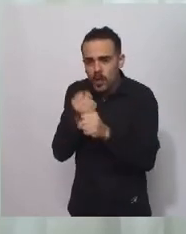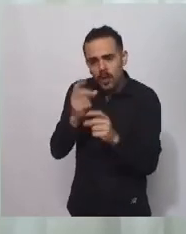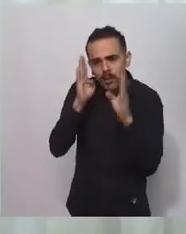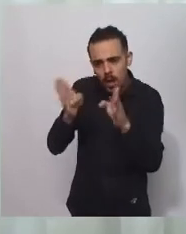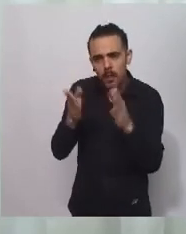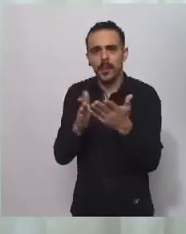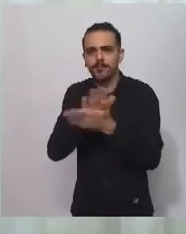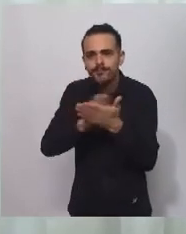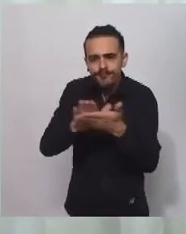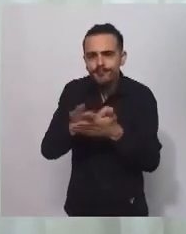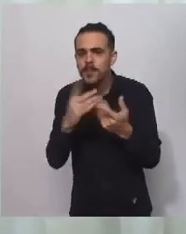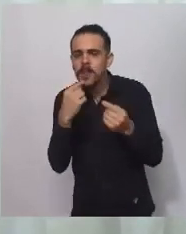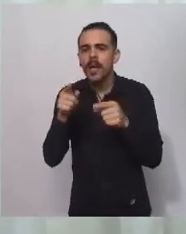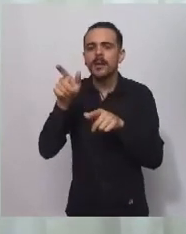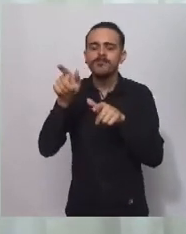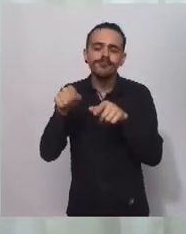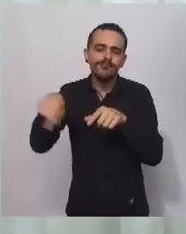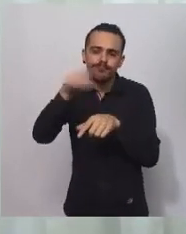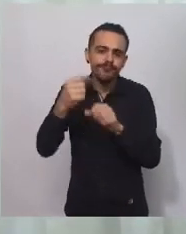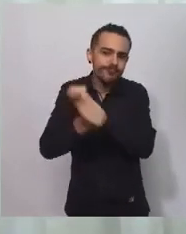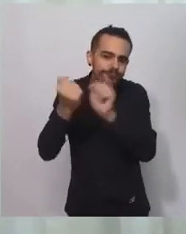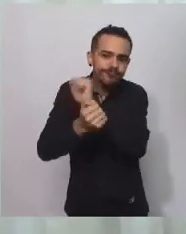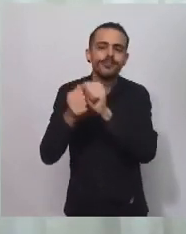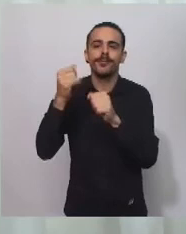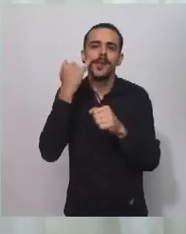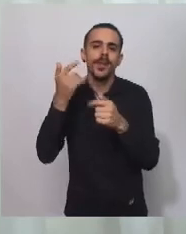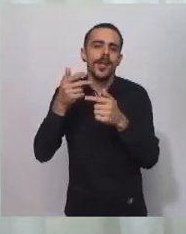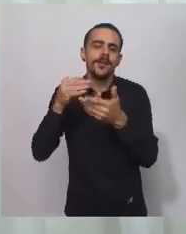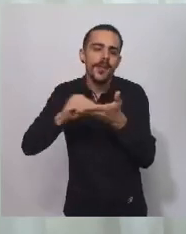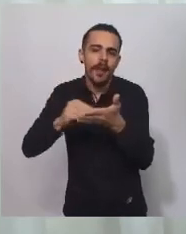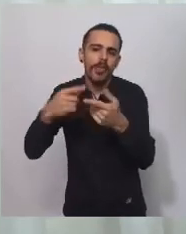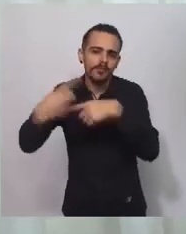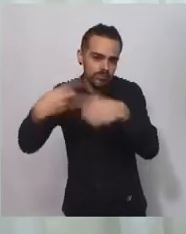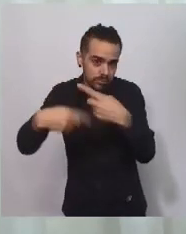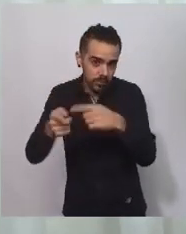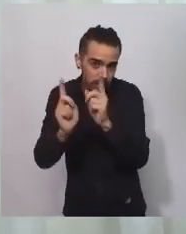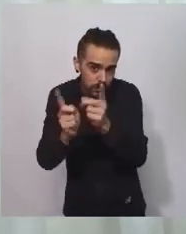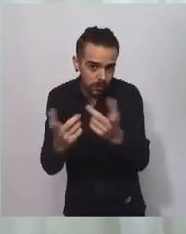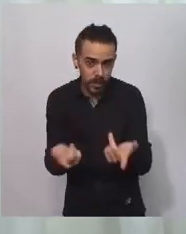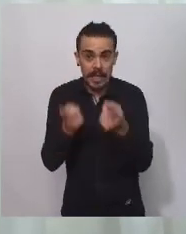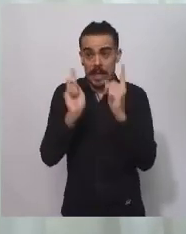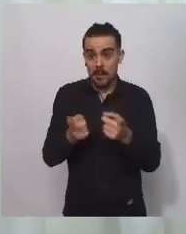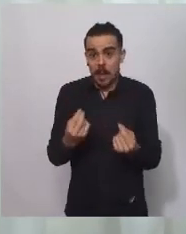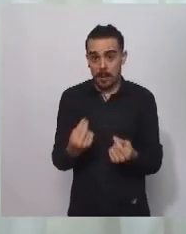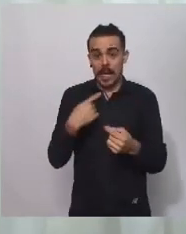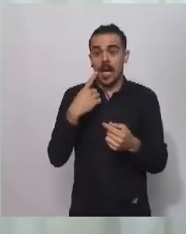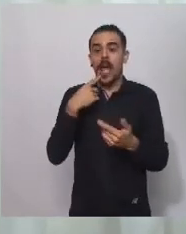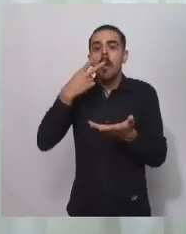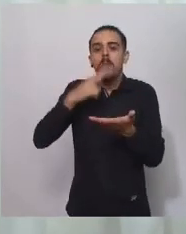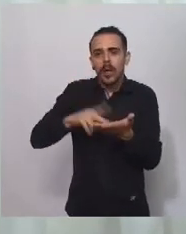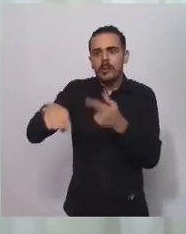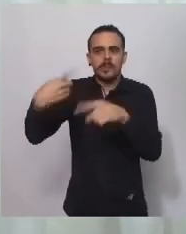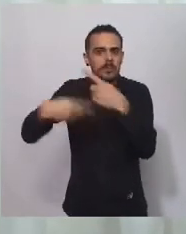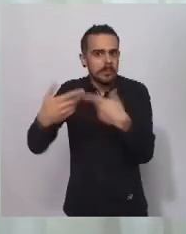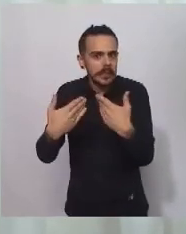los sistemas de recaudación pública provincial y municipal no se caigan de